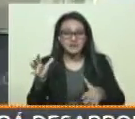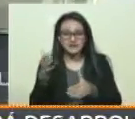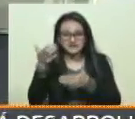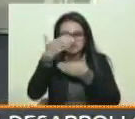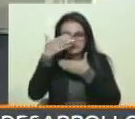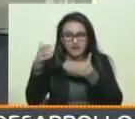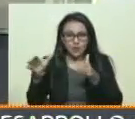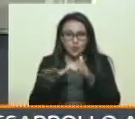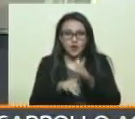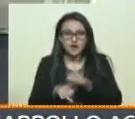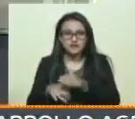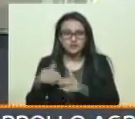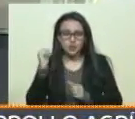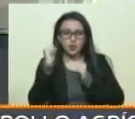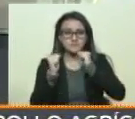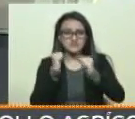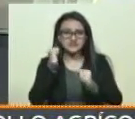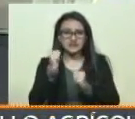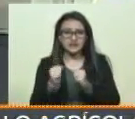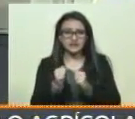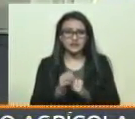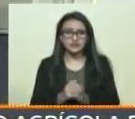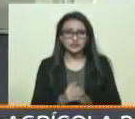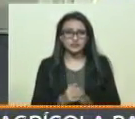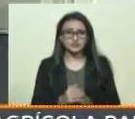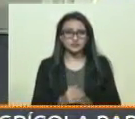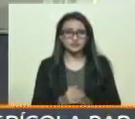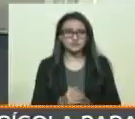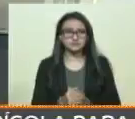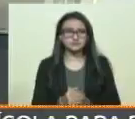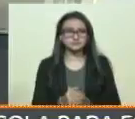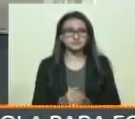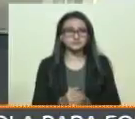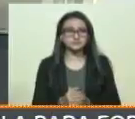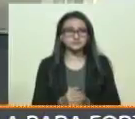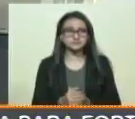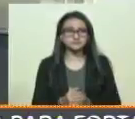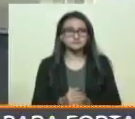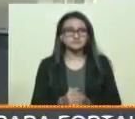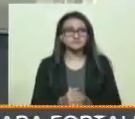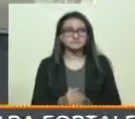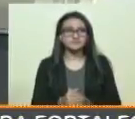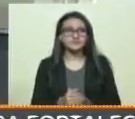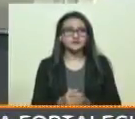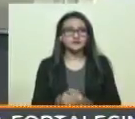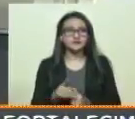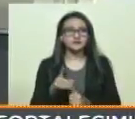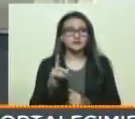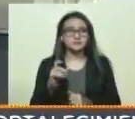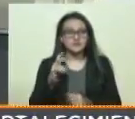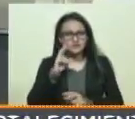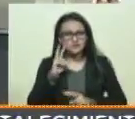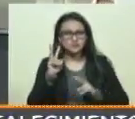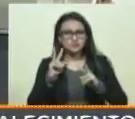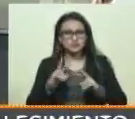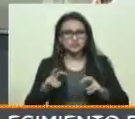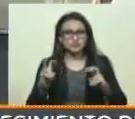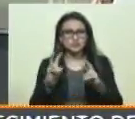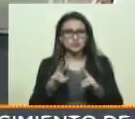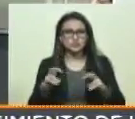secuestro y homicidio. Eso permite también mantener una interacción en el